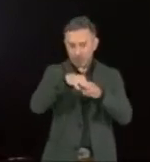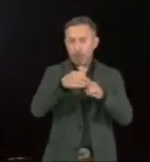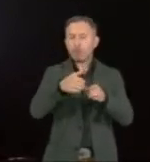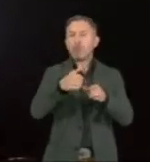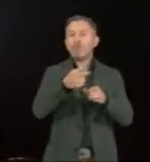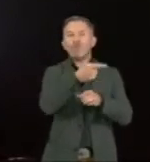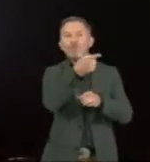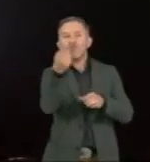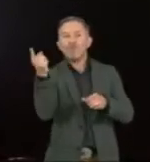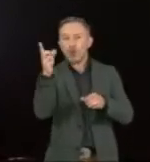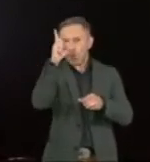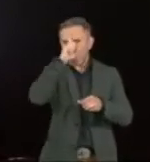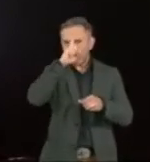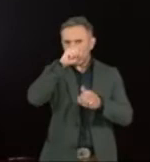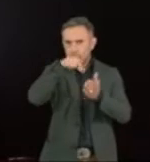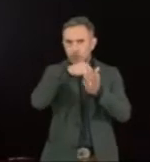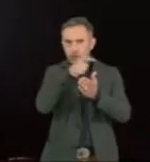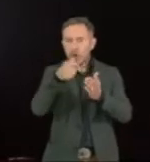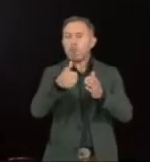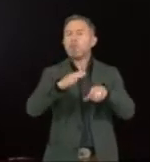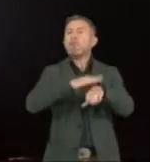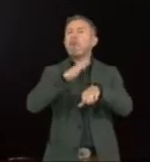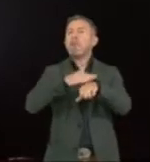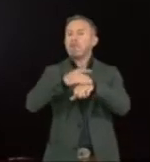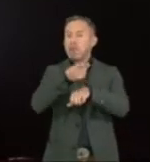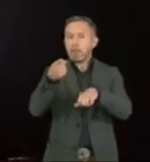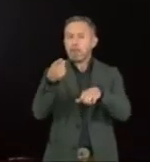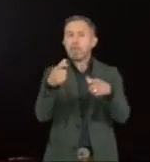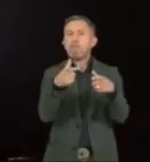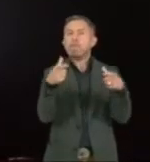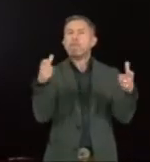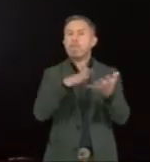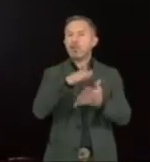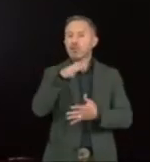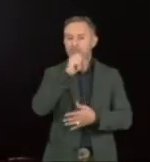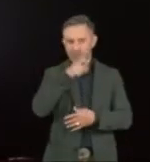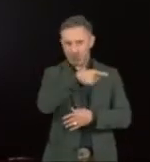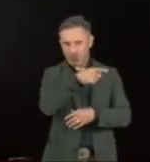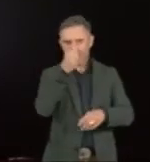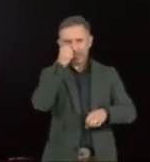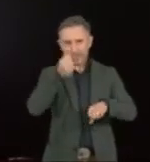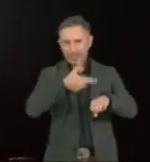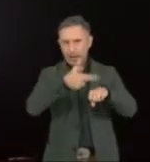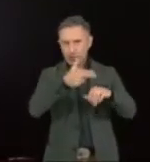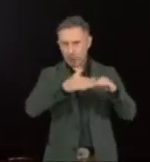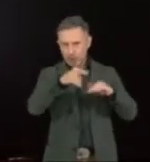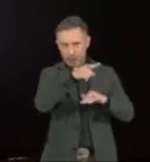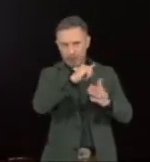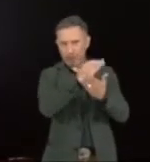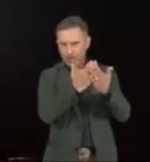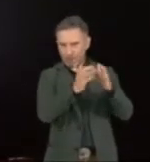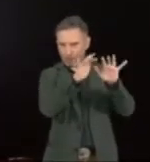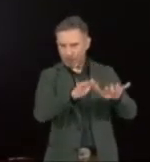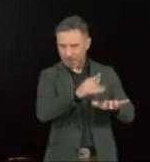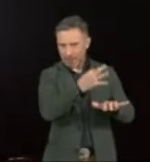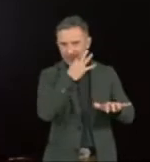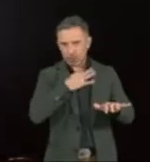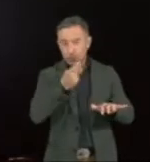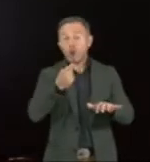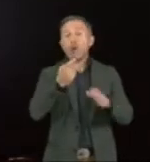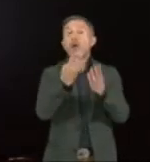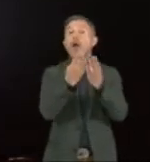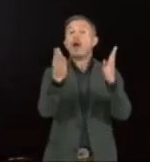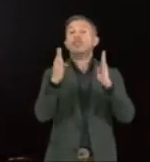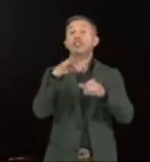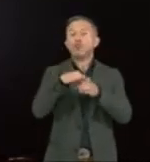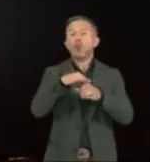los consejos distritales en una amplísima mayoría como nos informó el secretario ejecutivo las casillas se integraron con aquellas ciudadanas y ciudadanos